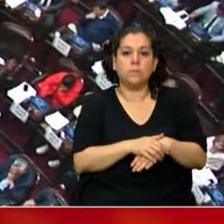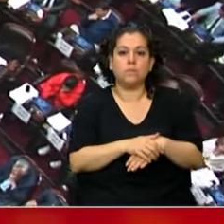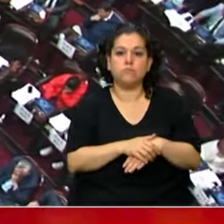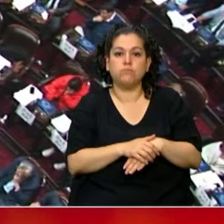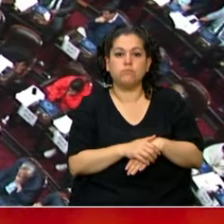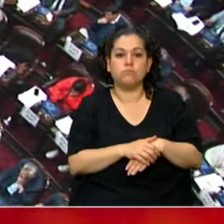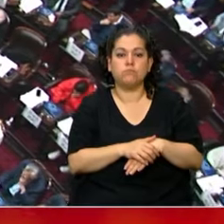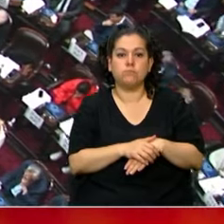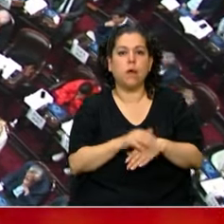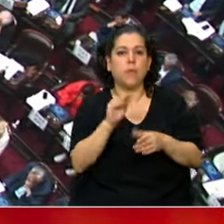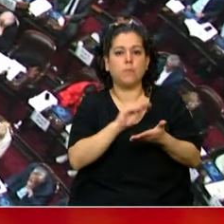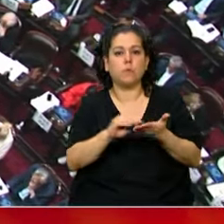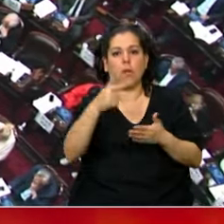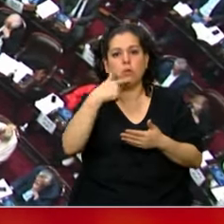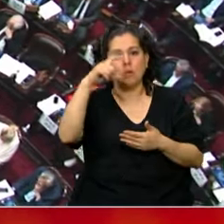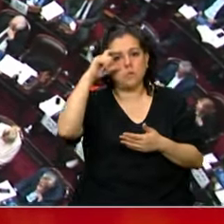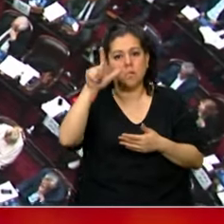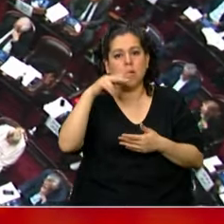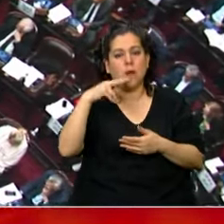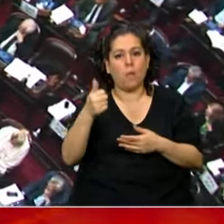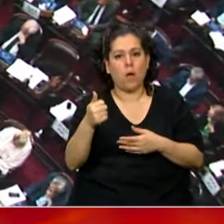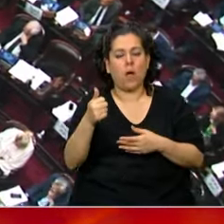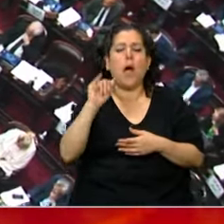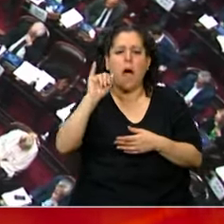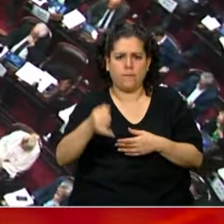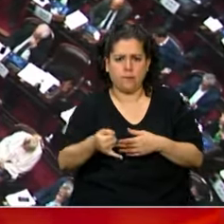sí diputado selva